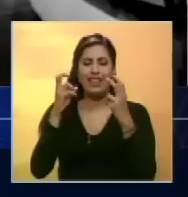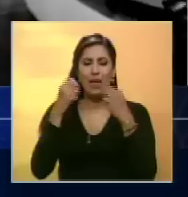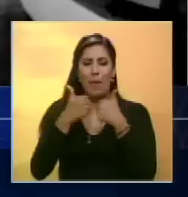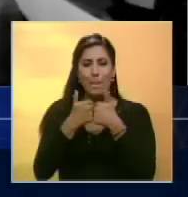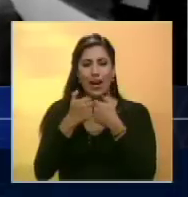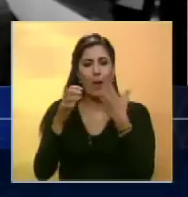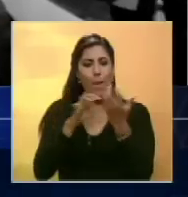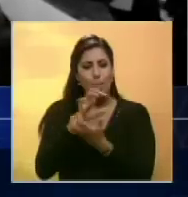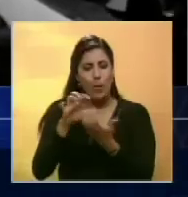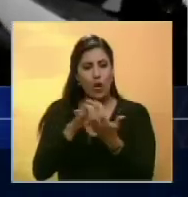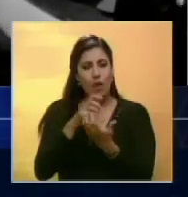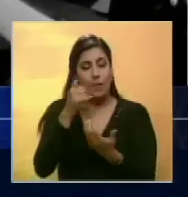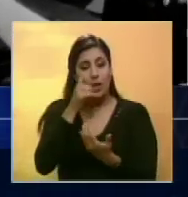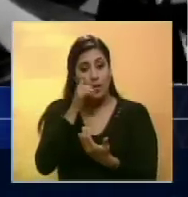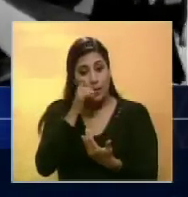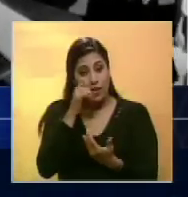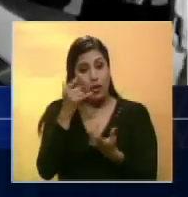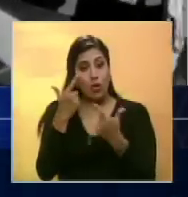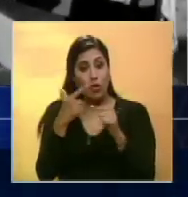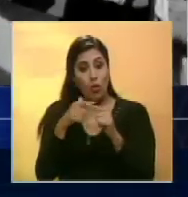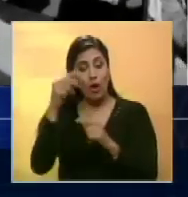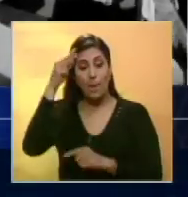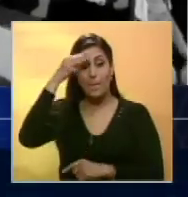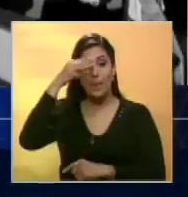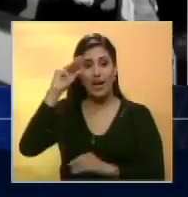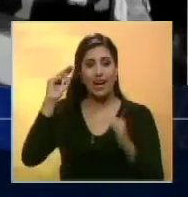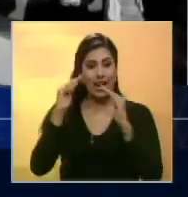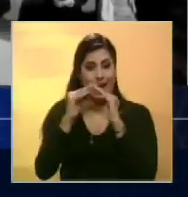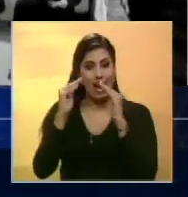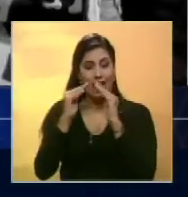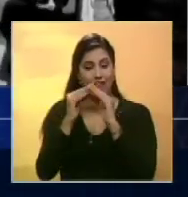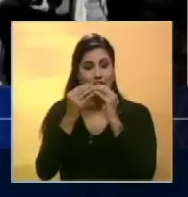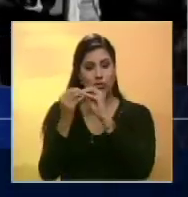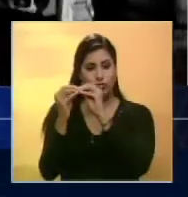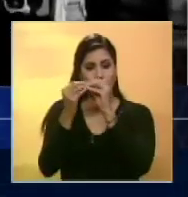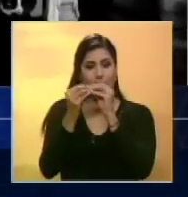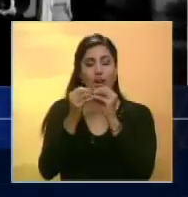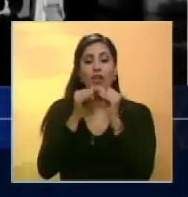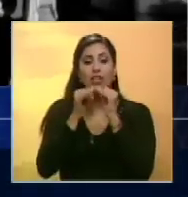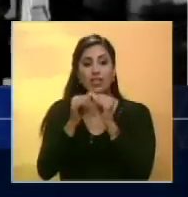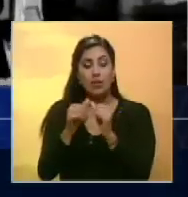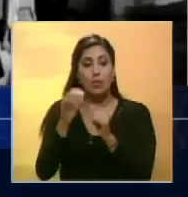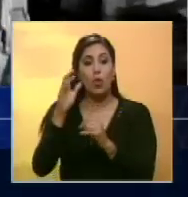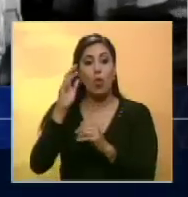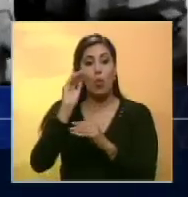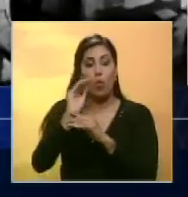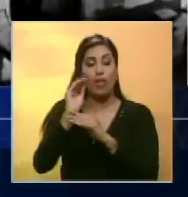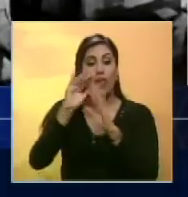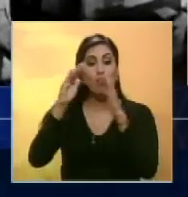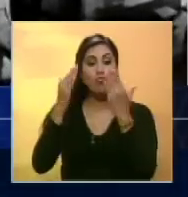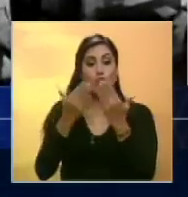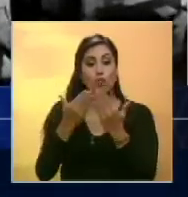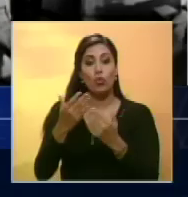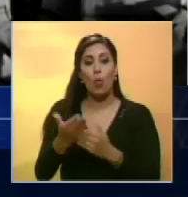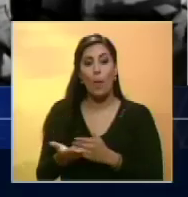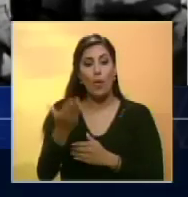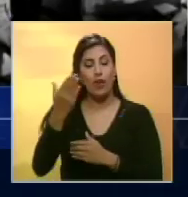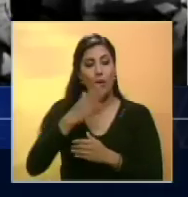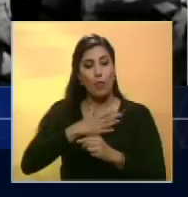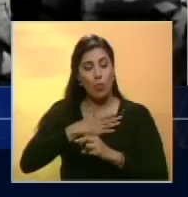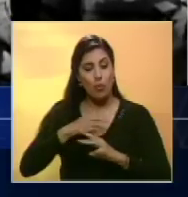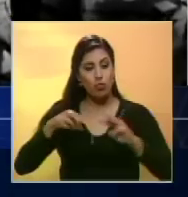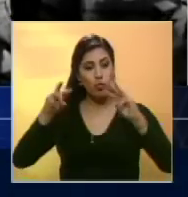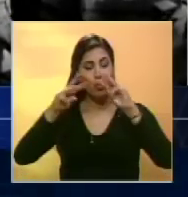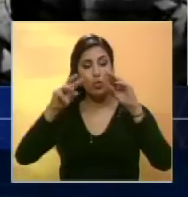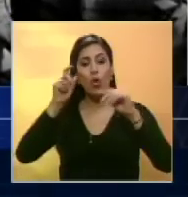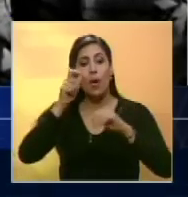pareja y el audiovisual fue grabado en la Ciudad de México, en una casa que ha sido declarada como Patrimonio de la Humanidad por la UNESCO,